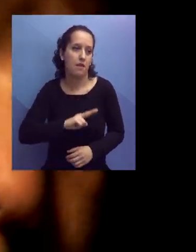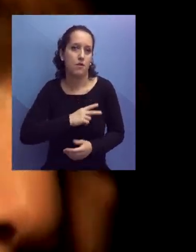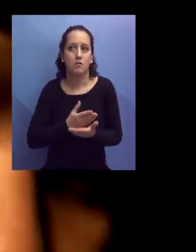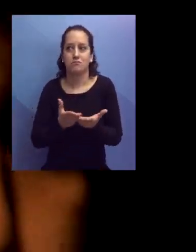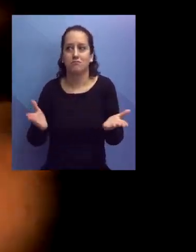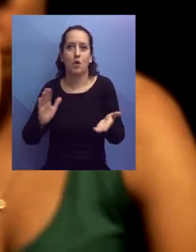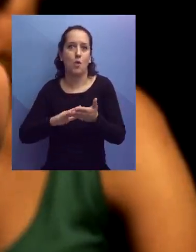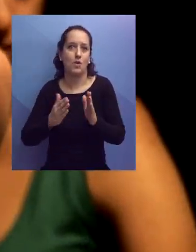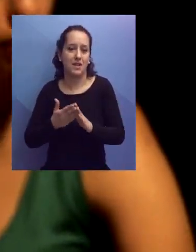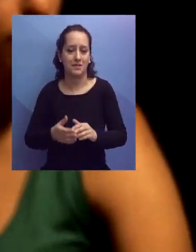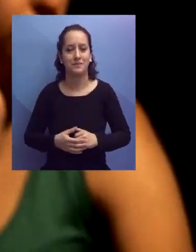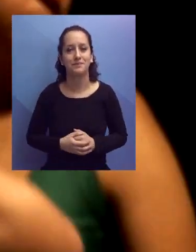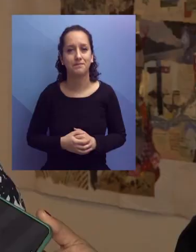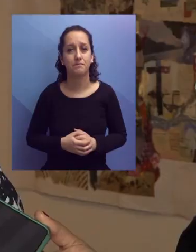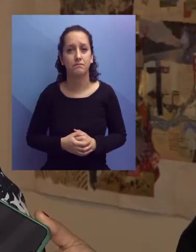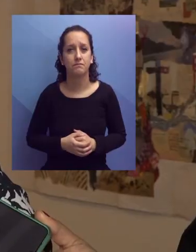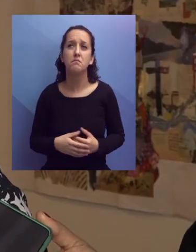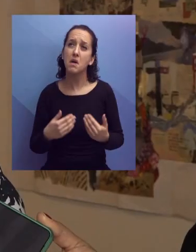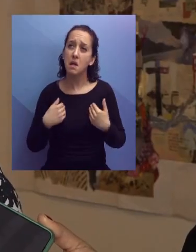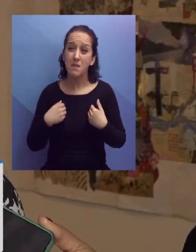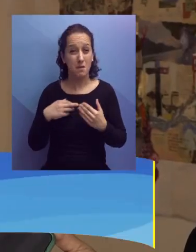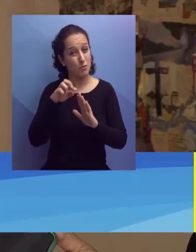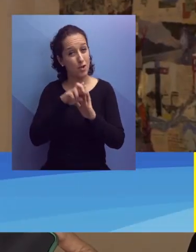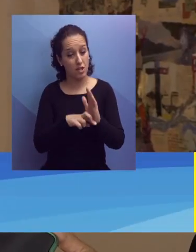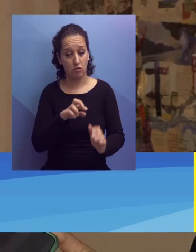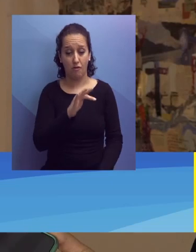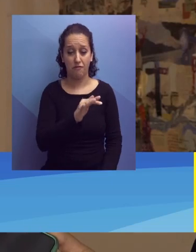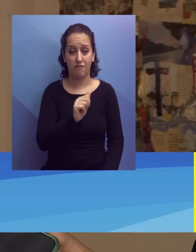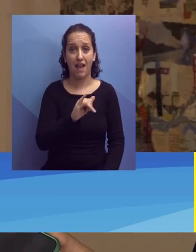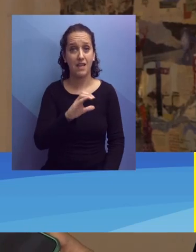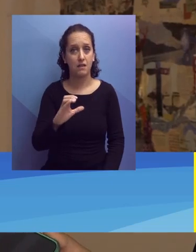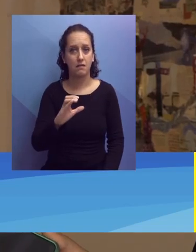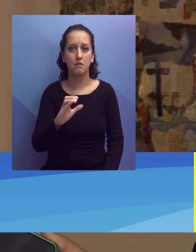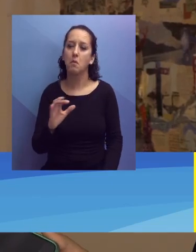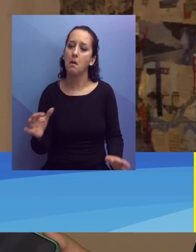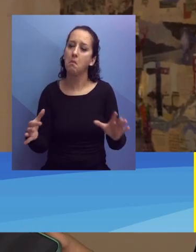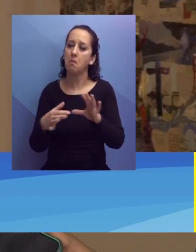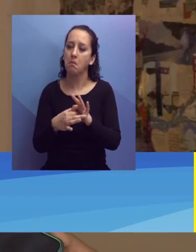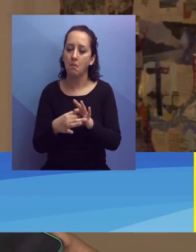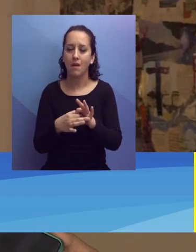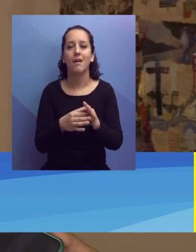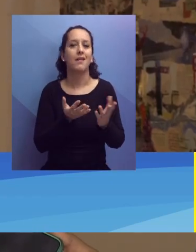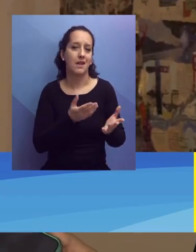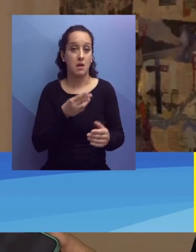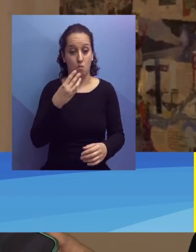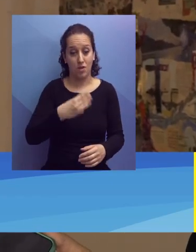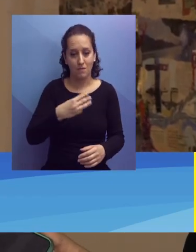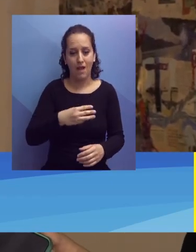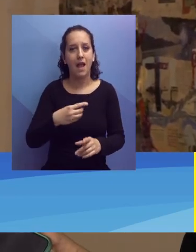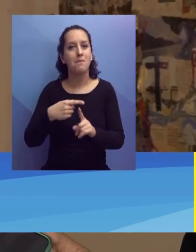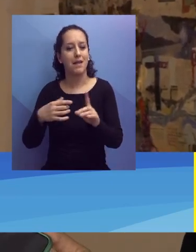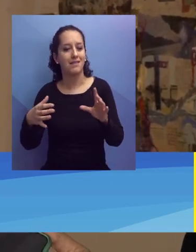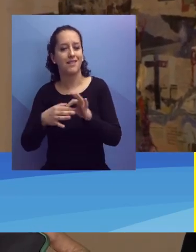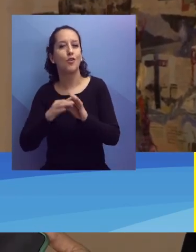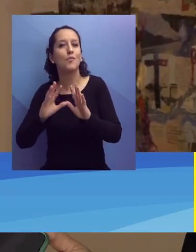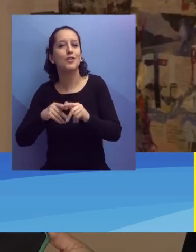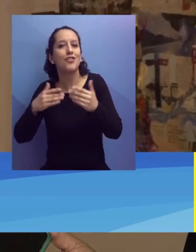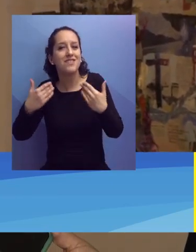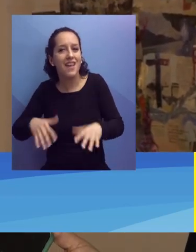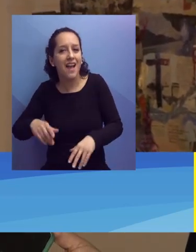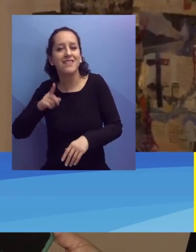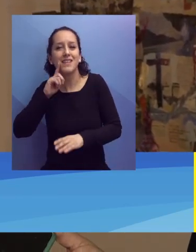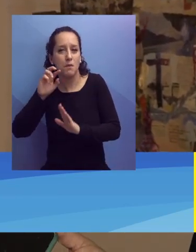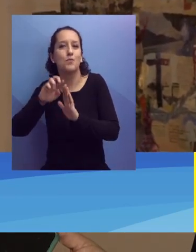toda la comunidad. Bueno, para mí el FAIC es un punto de alianza clave entre la municipalidad y una corporación que ya está ejecutando un Fondar